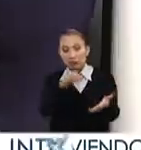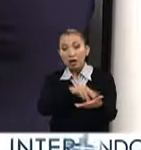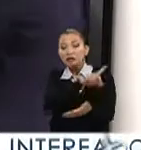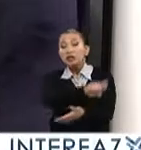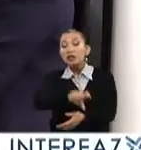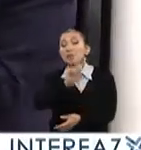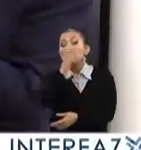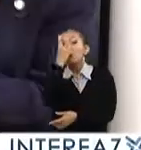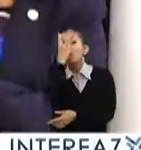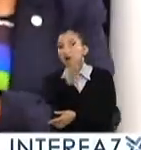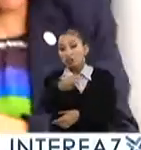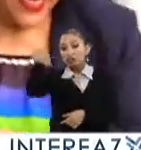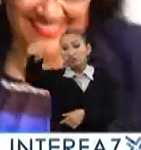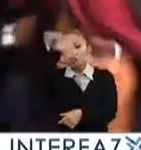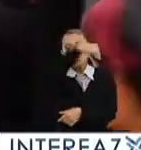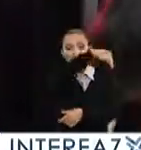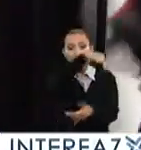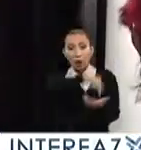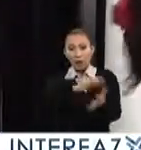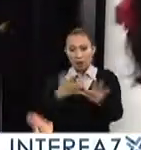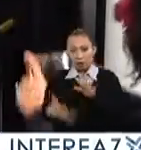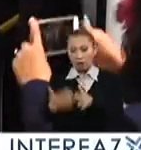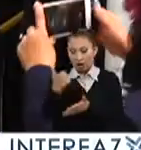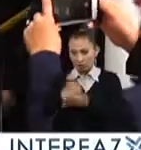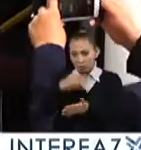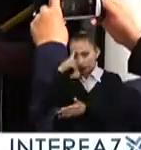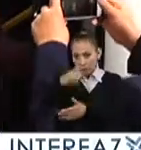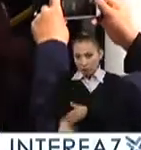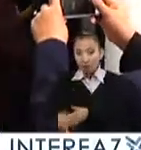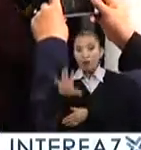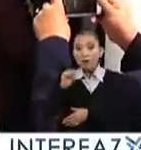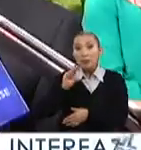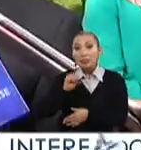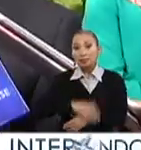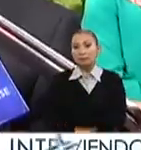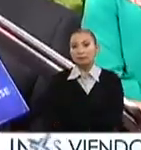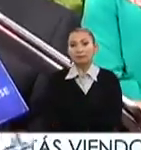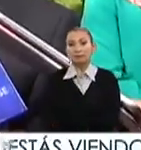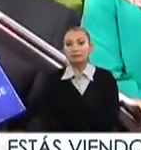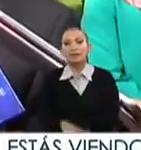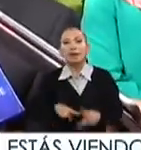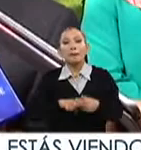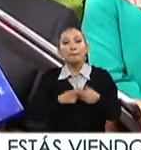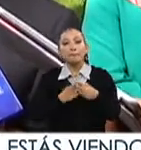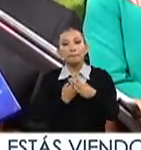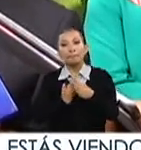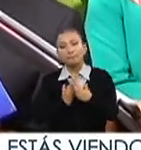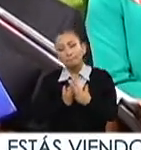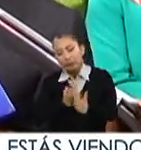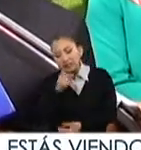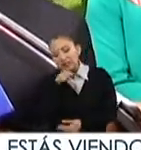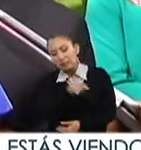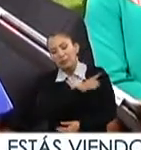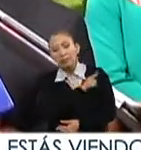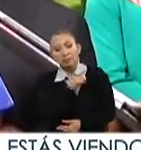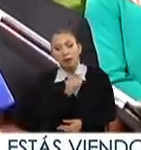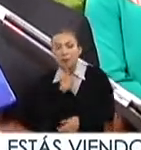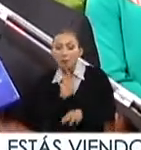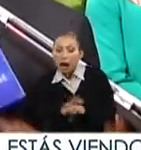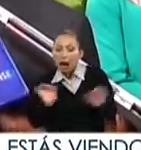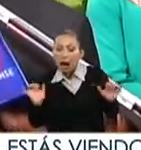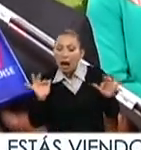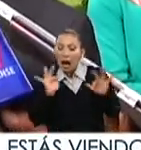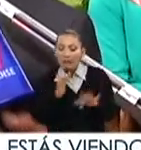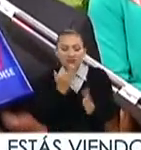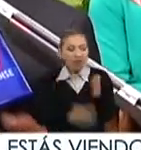de 122 puntos, cuando el promedio en la Ciudad de México fue de 90. Iniciamos pues donde tenemos un poco más